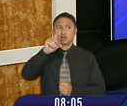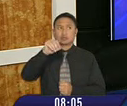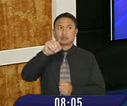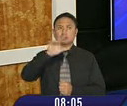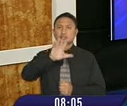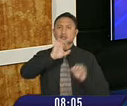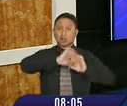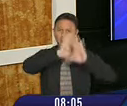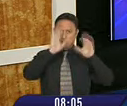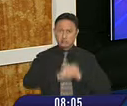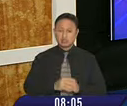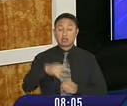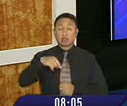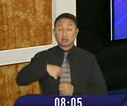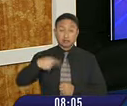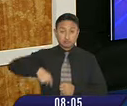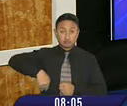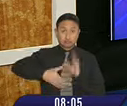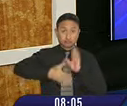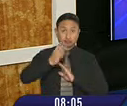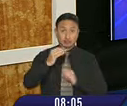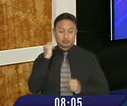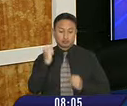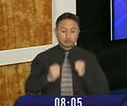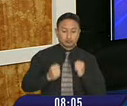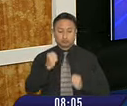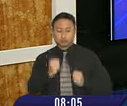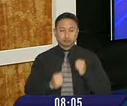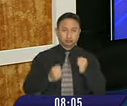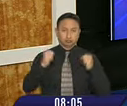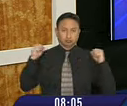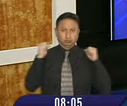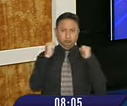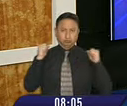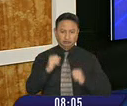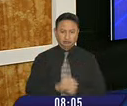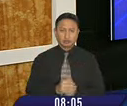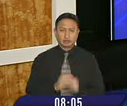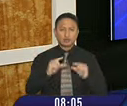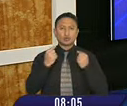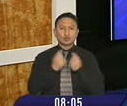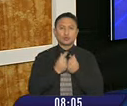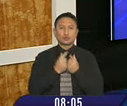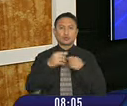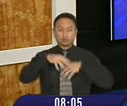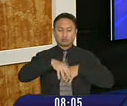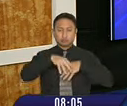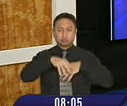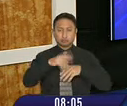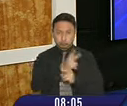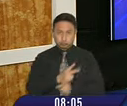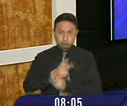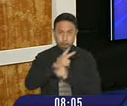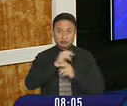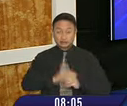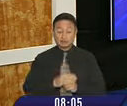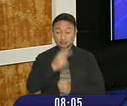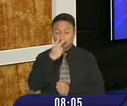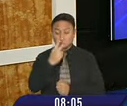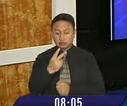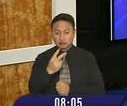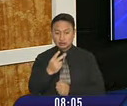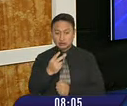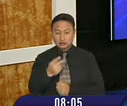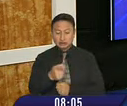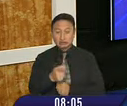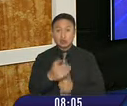mañana, los vecinos que salen a caminar, se van juntos, hacen algo de deporte, se agrupan entre ellos, unos se cuidan a otros, miraron lamentablemente